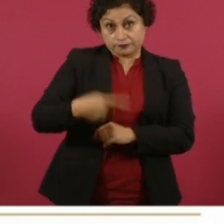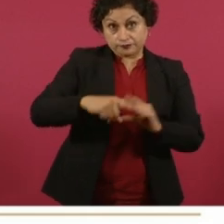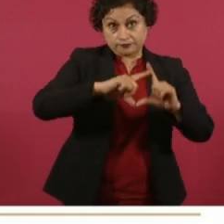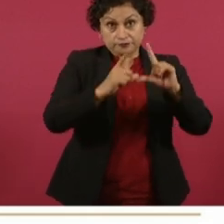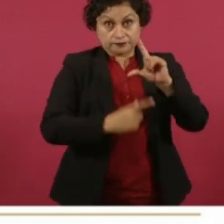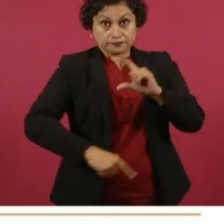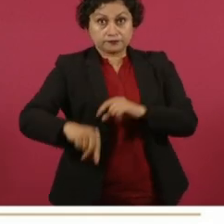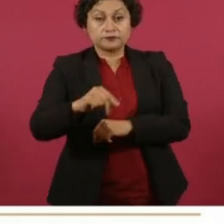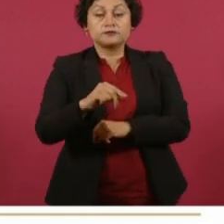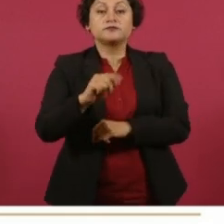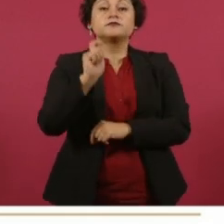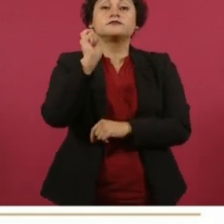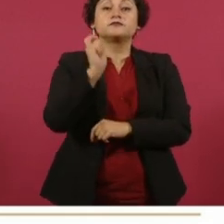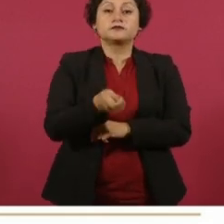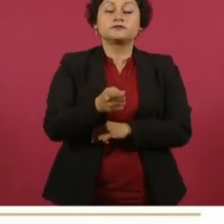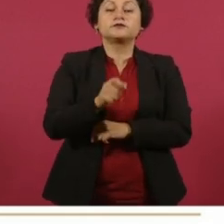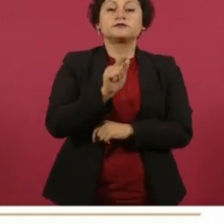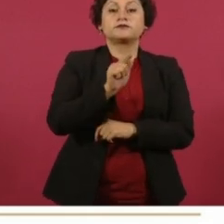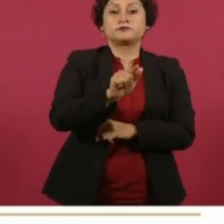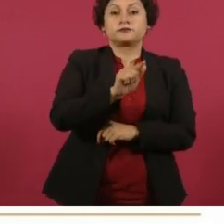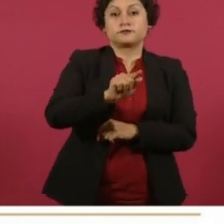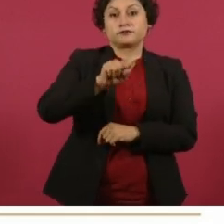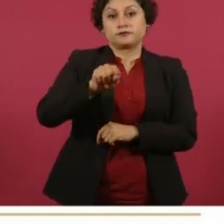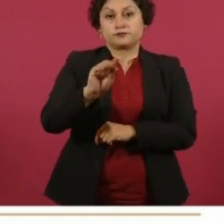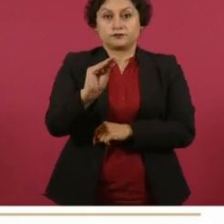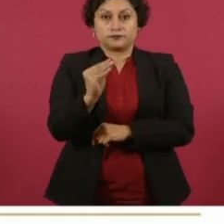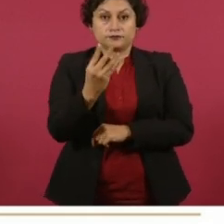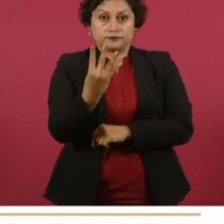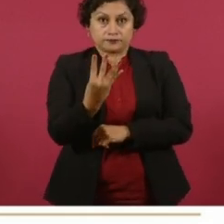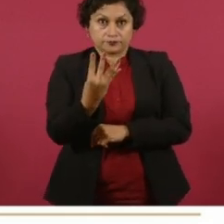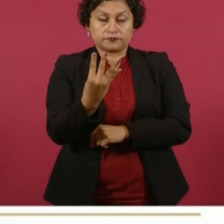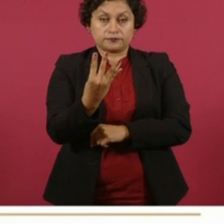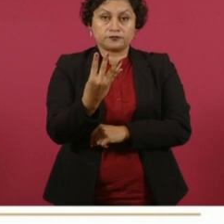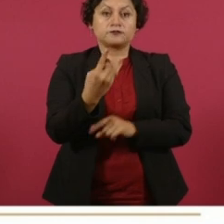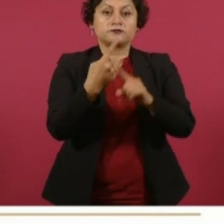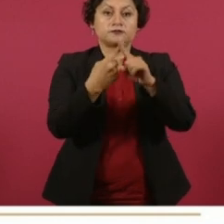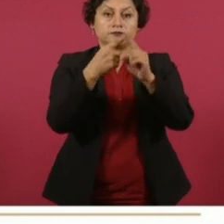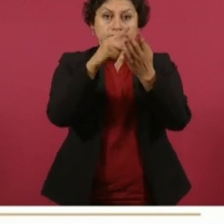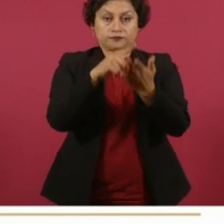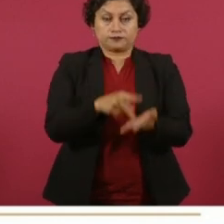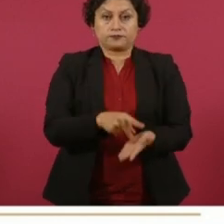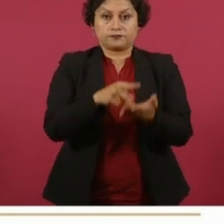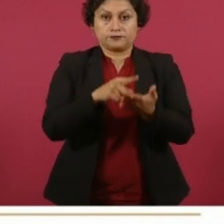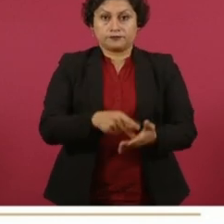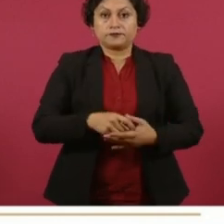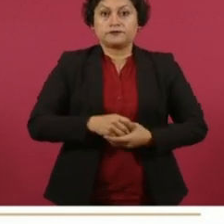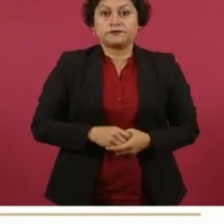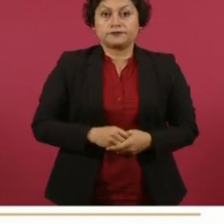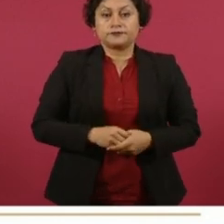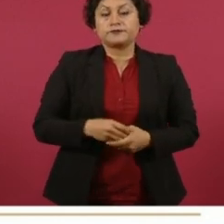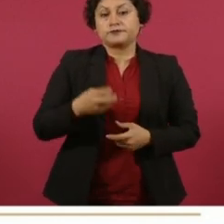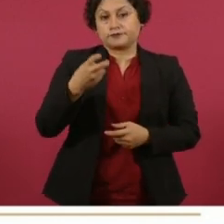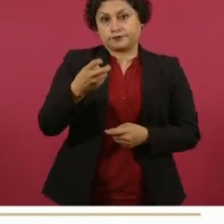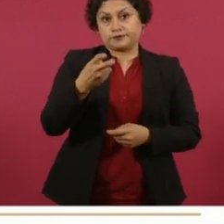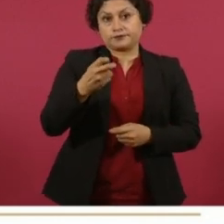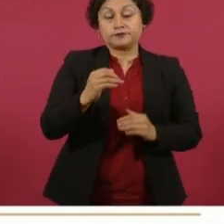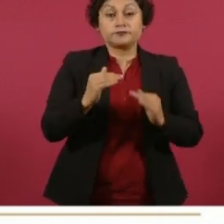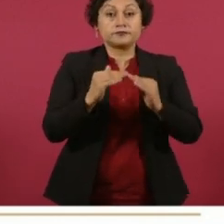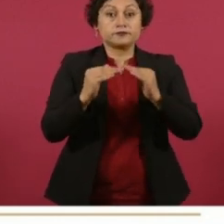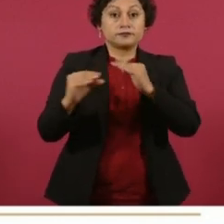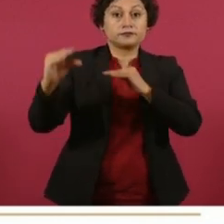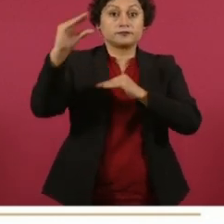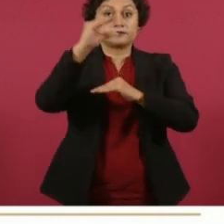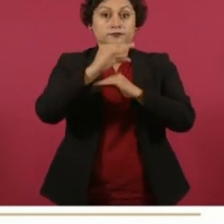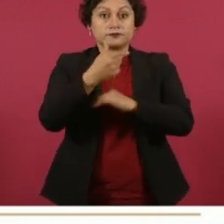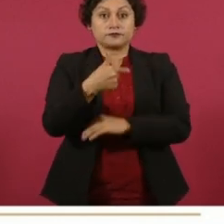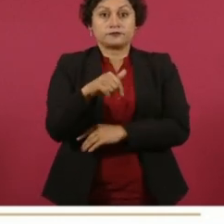un promedio de 17 pesos con 94 centavos por kilo. Para el caso del gas estacionario, el